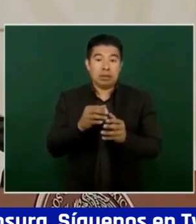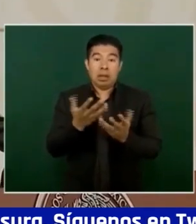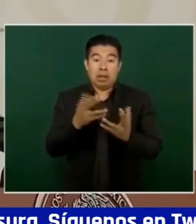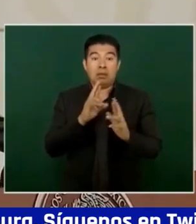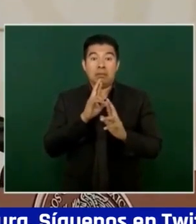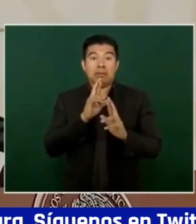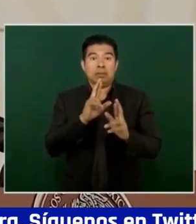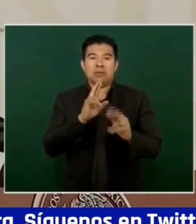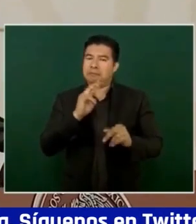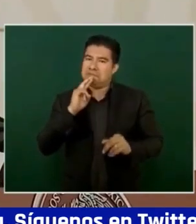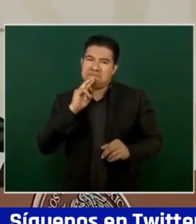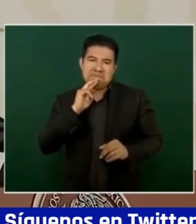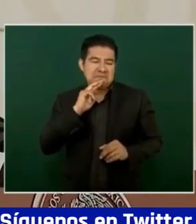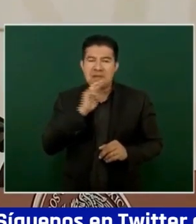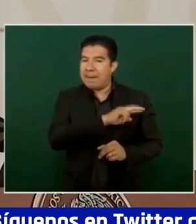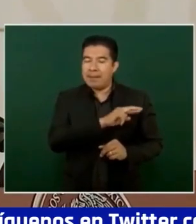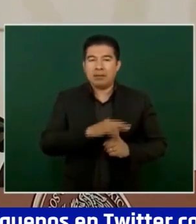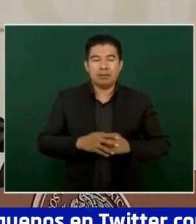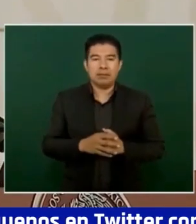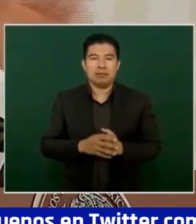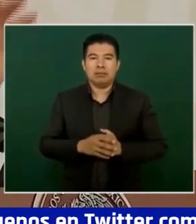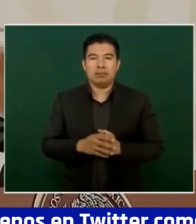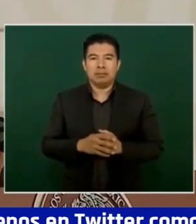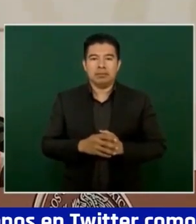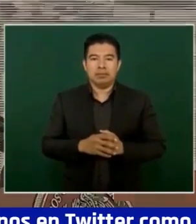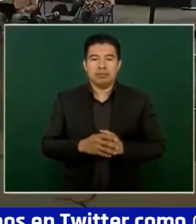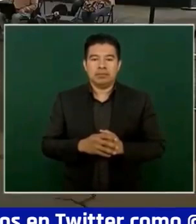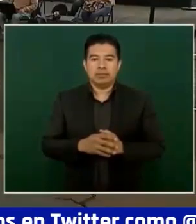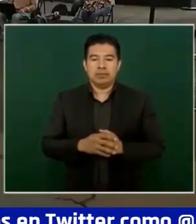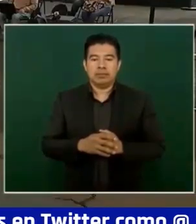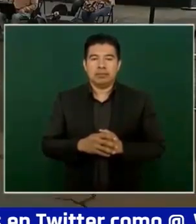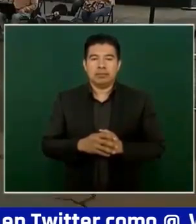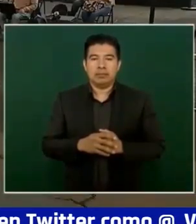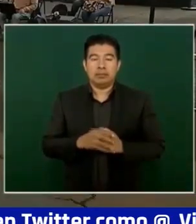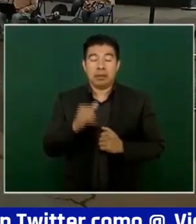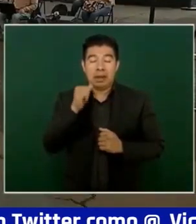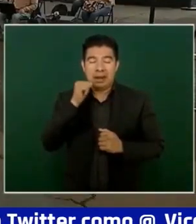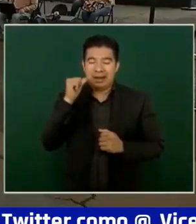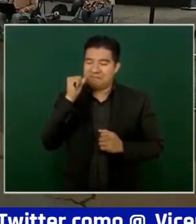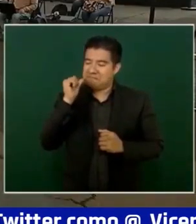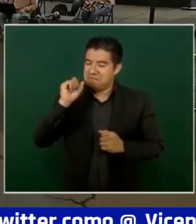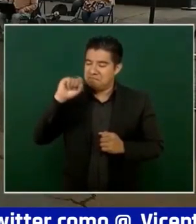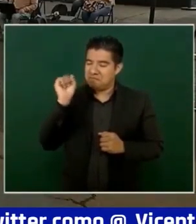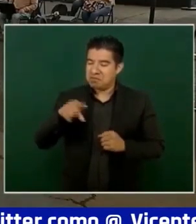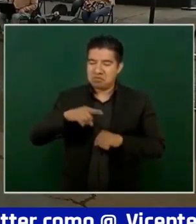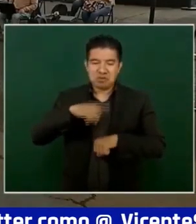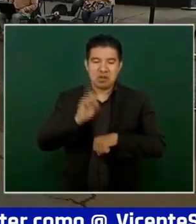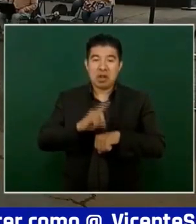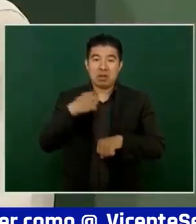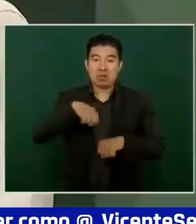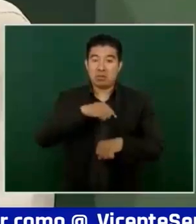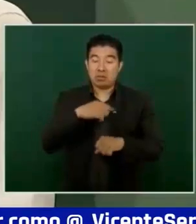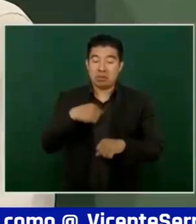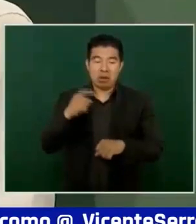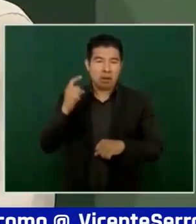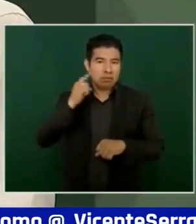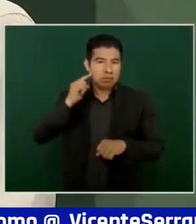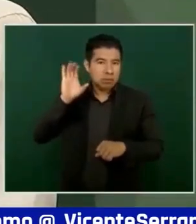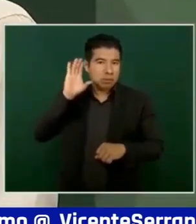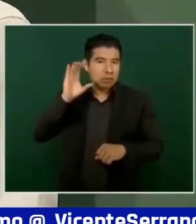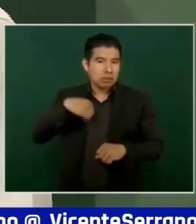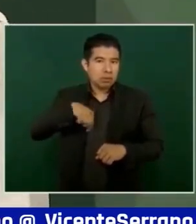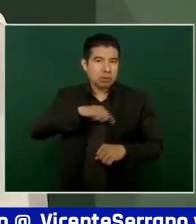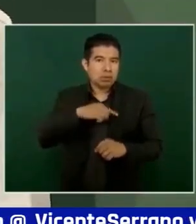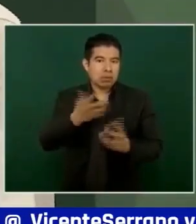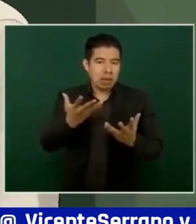podía ningunear a México en otros gobiernos, pero que en su gobierno no puede permitir que a alguien le falte el respeto a nuestras instituciones.